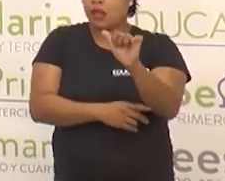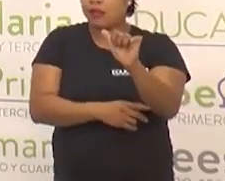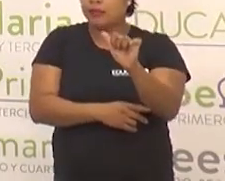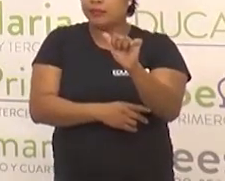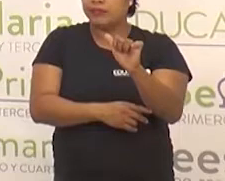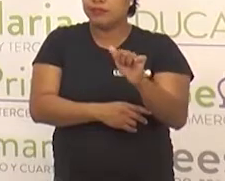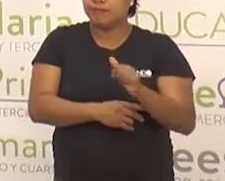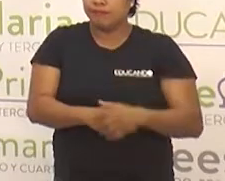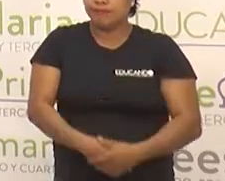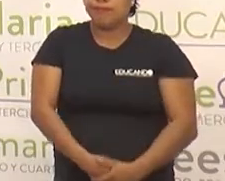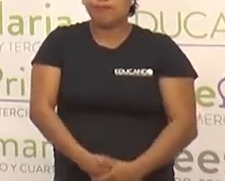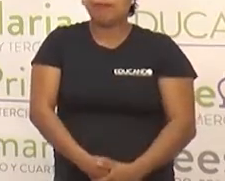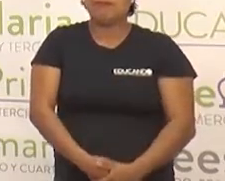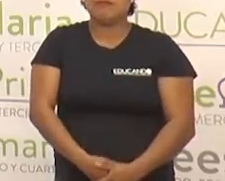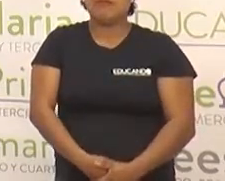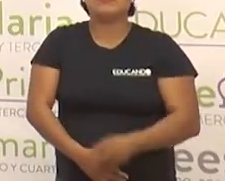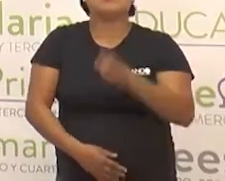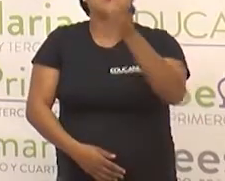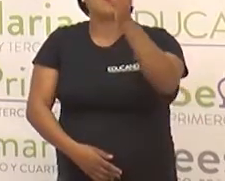A.